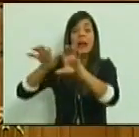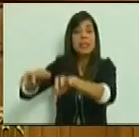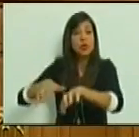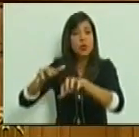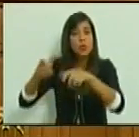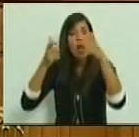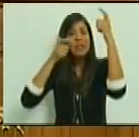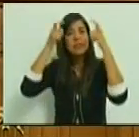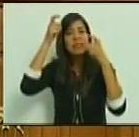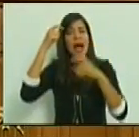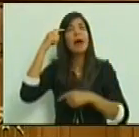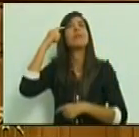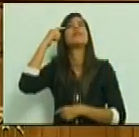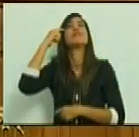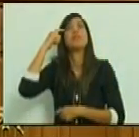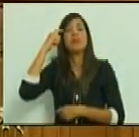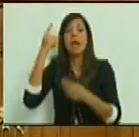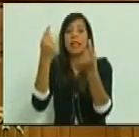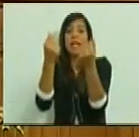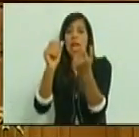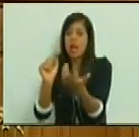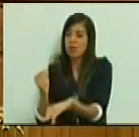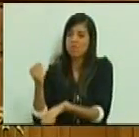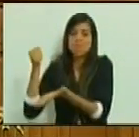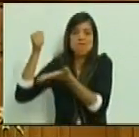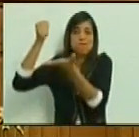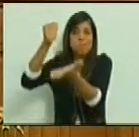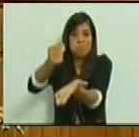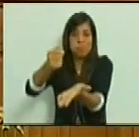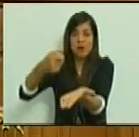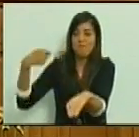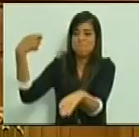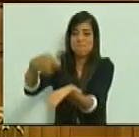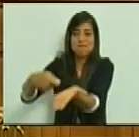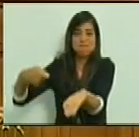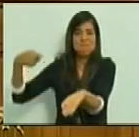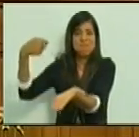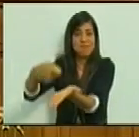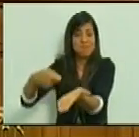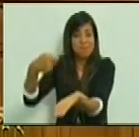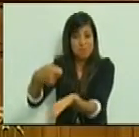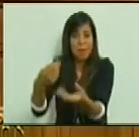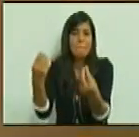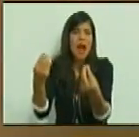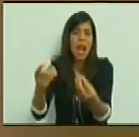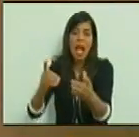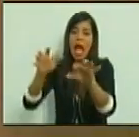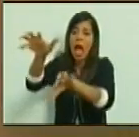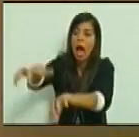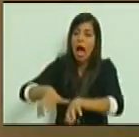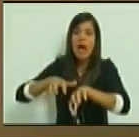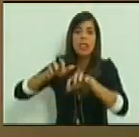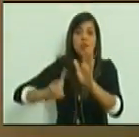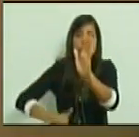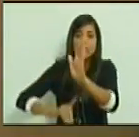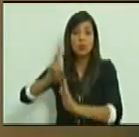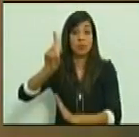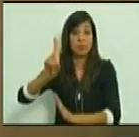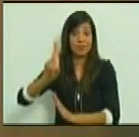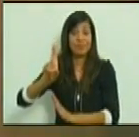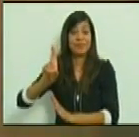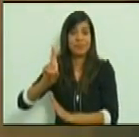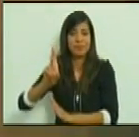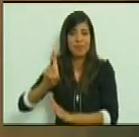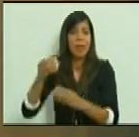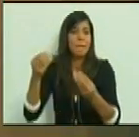Chávez se hizo una inversión enorme en infraestructura, en equipamiento, gran parte de ello